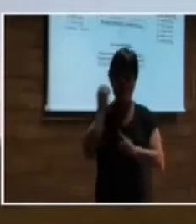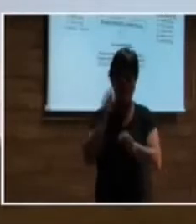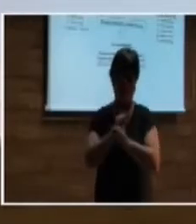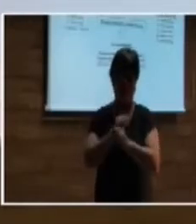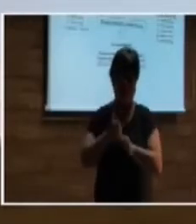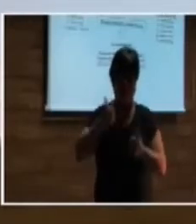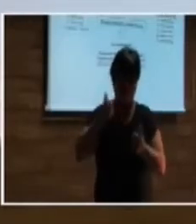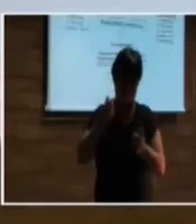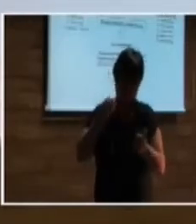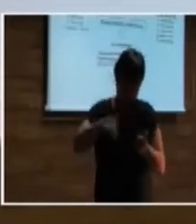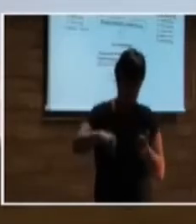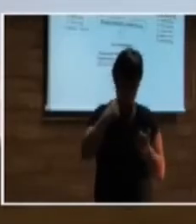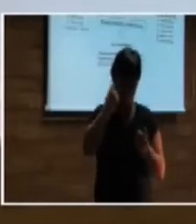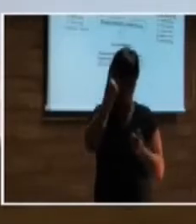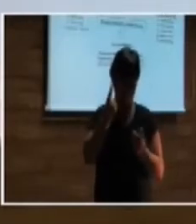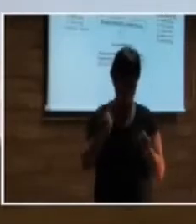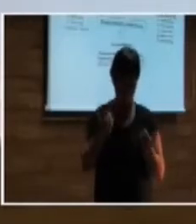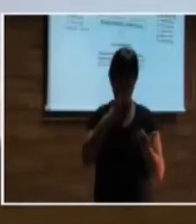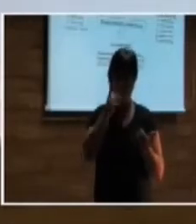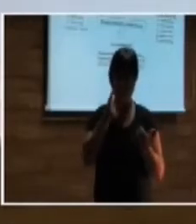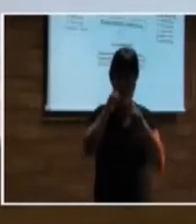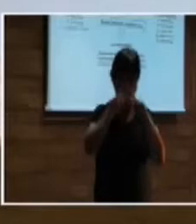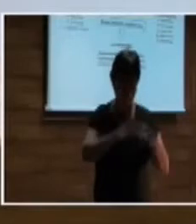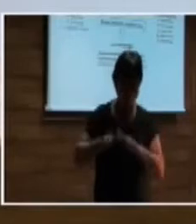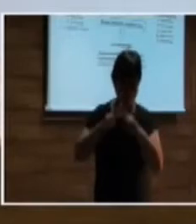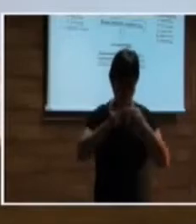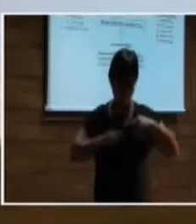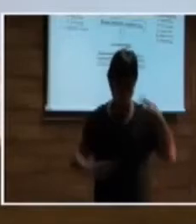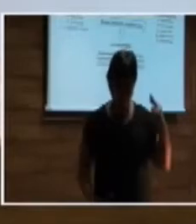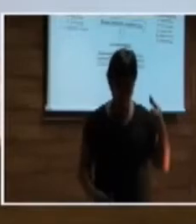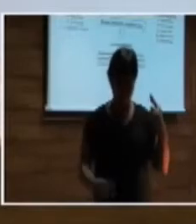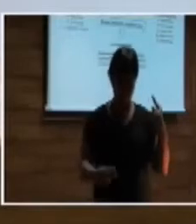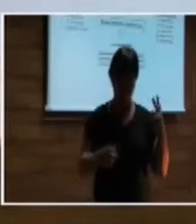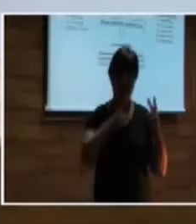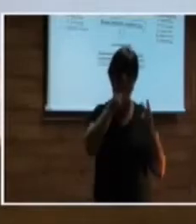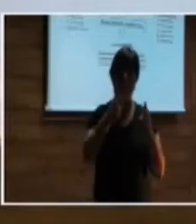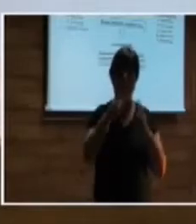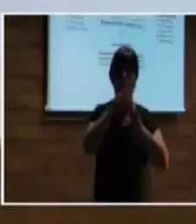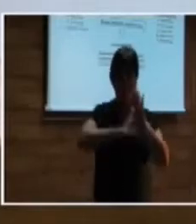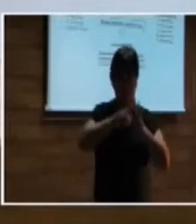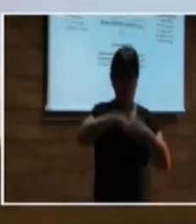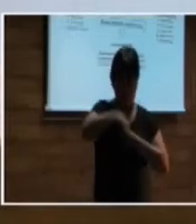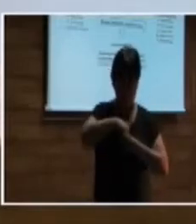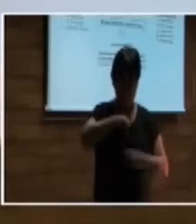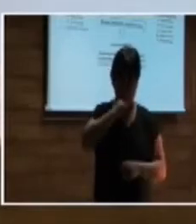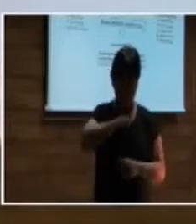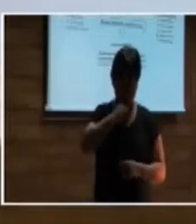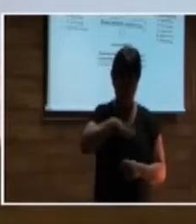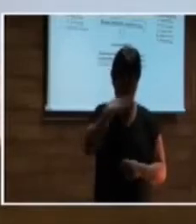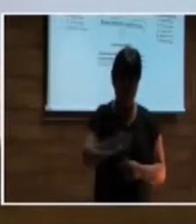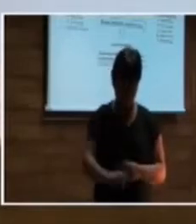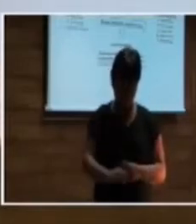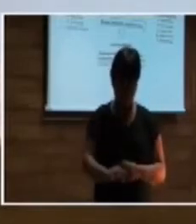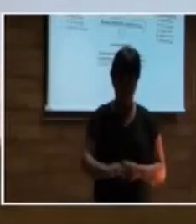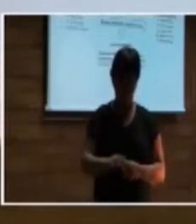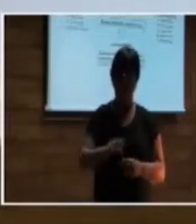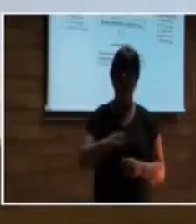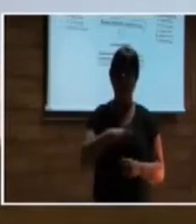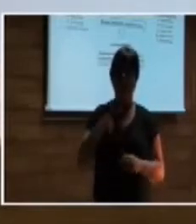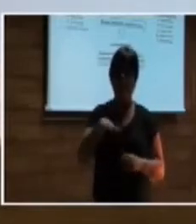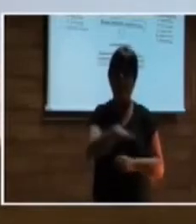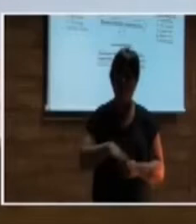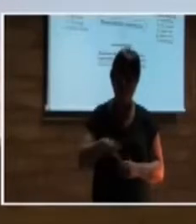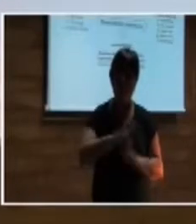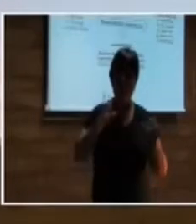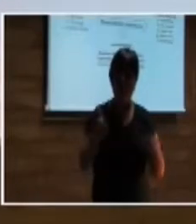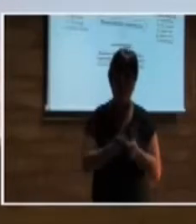de genes y armar un programa en el hospital, y donde además tenemos lugar para reuniones familiares, para